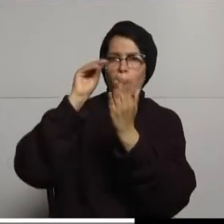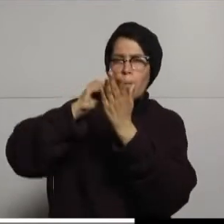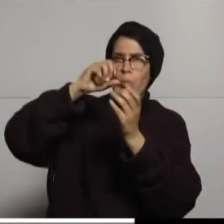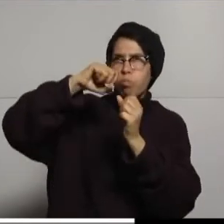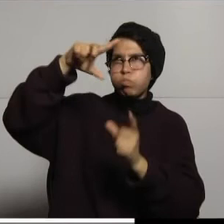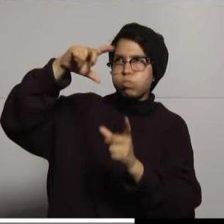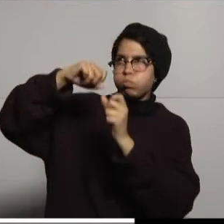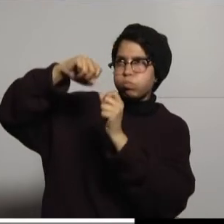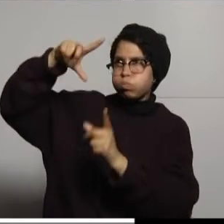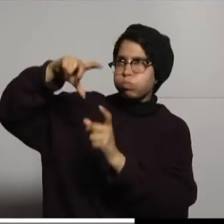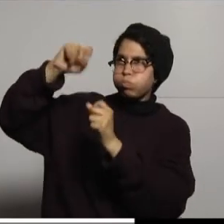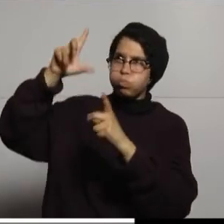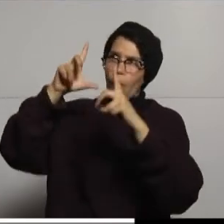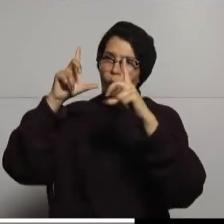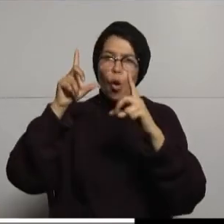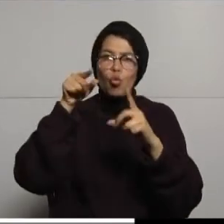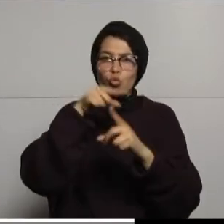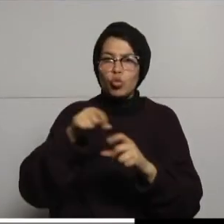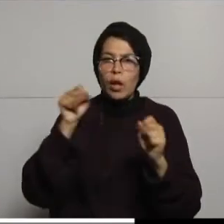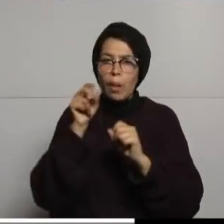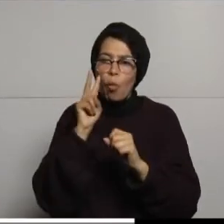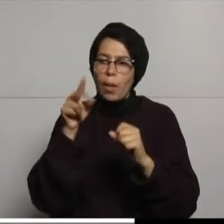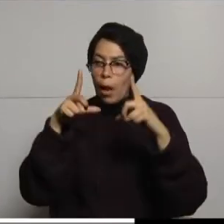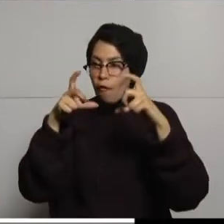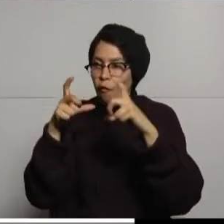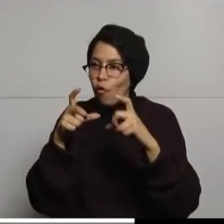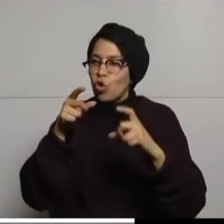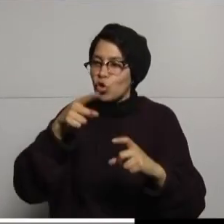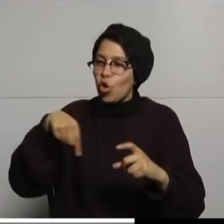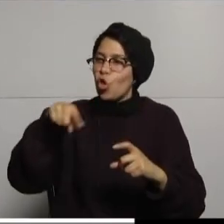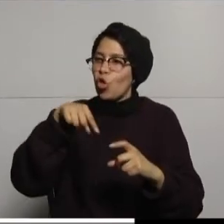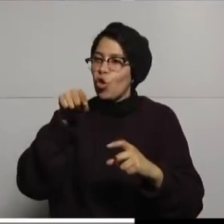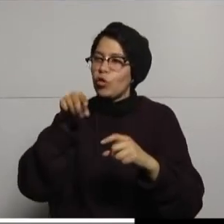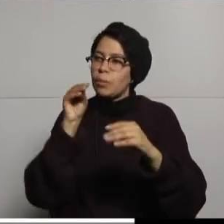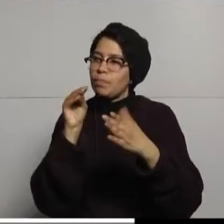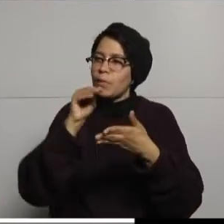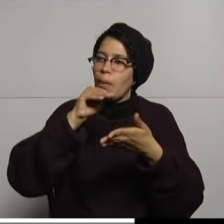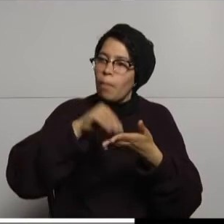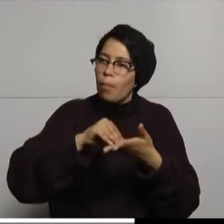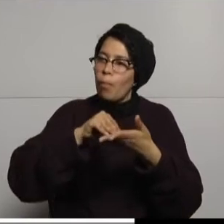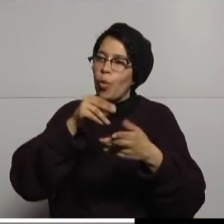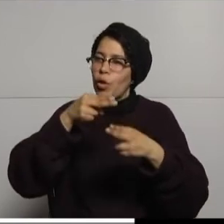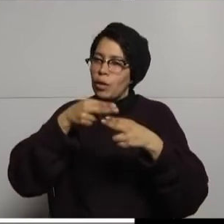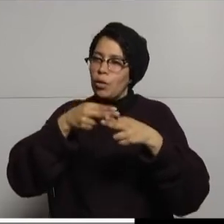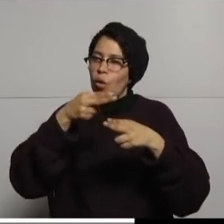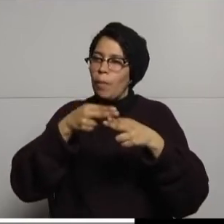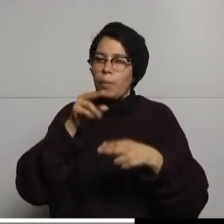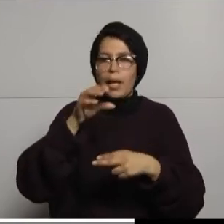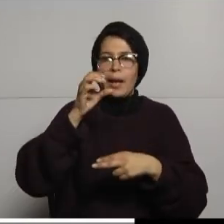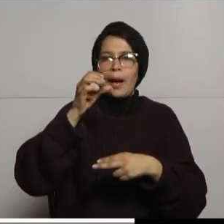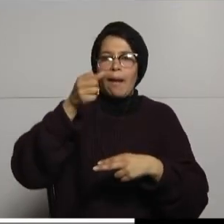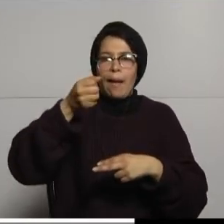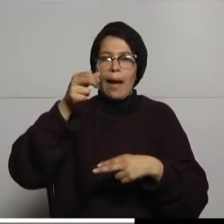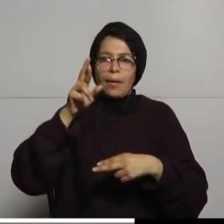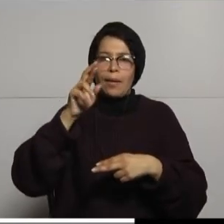terraza, y encontrarán estas fotografías y furia travesti, tengo hambre, no tenemos miedo, es decir, manifestación, protesta a